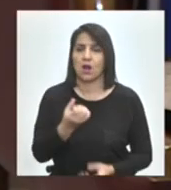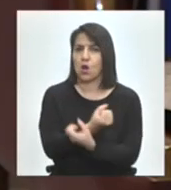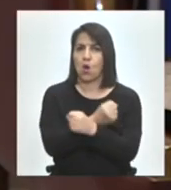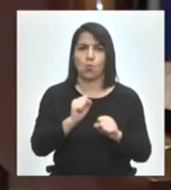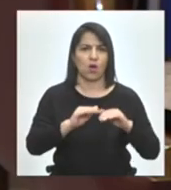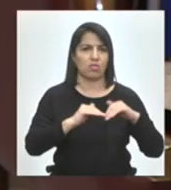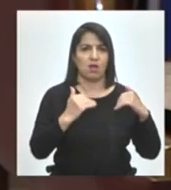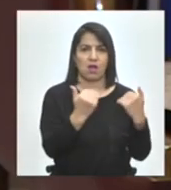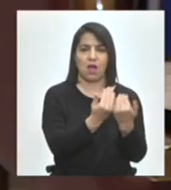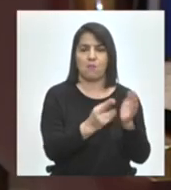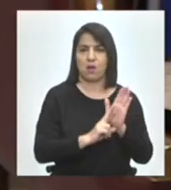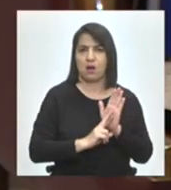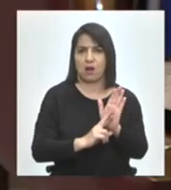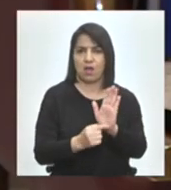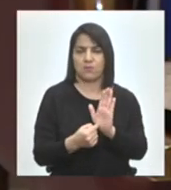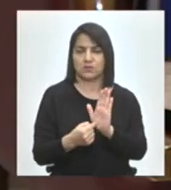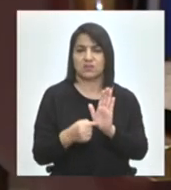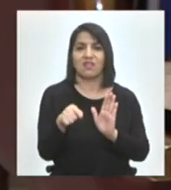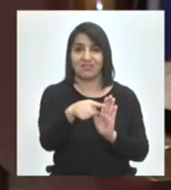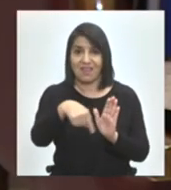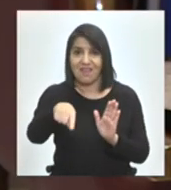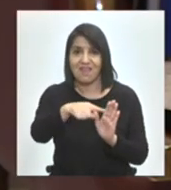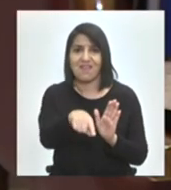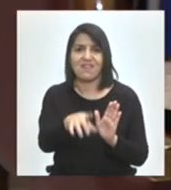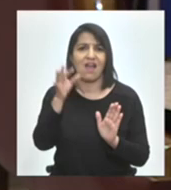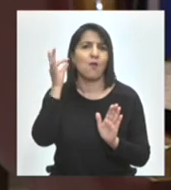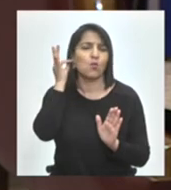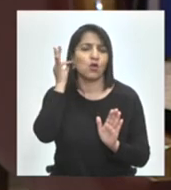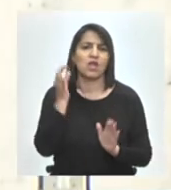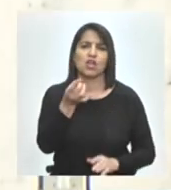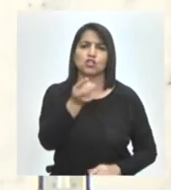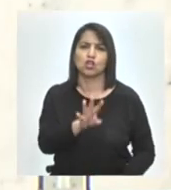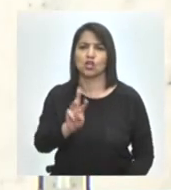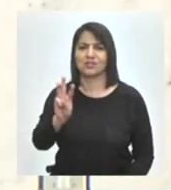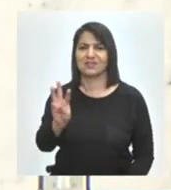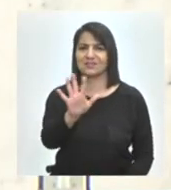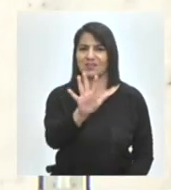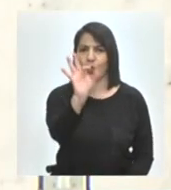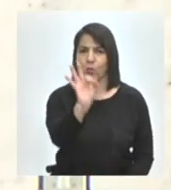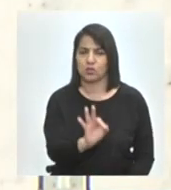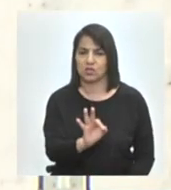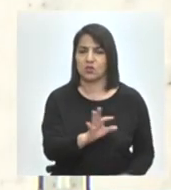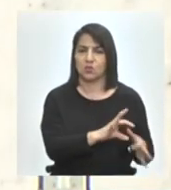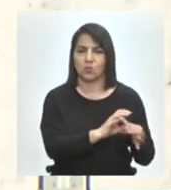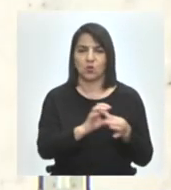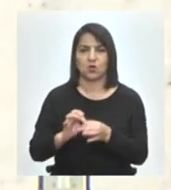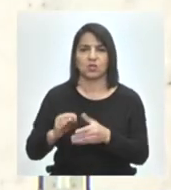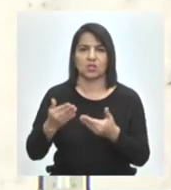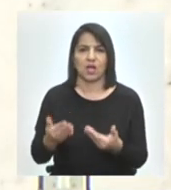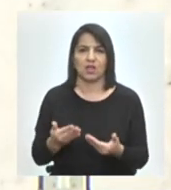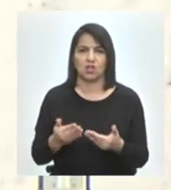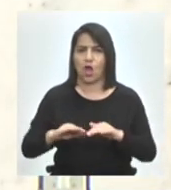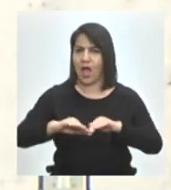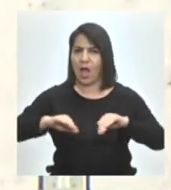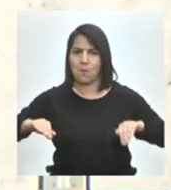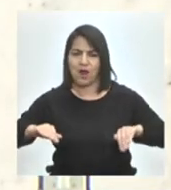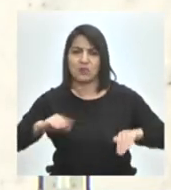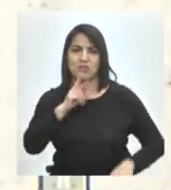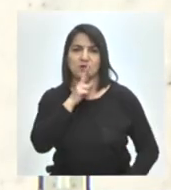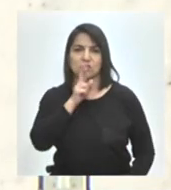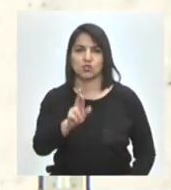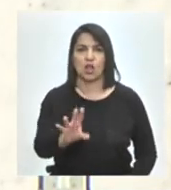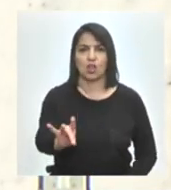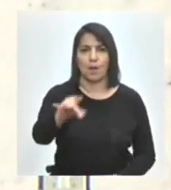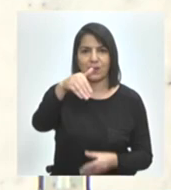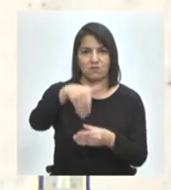de Representantes donde ellas sean solo el 35%. Por tanto, independiente del resultado del